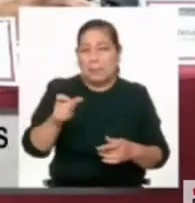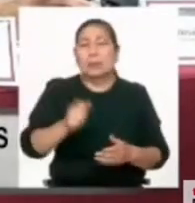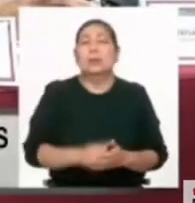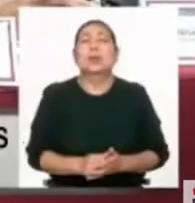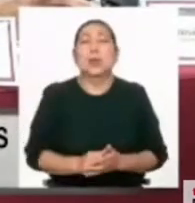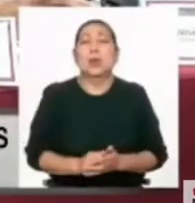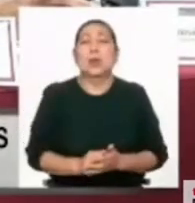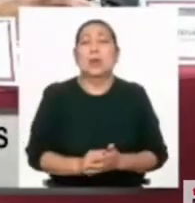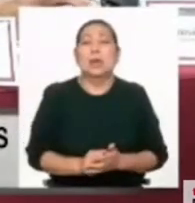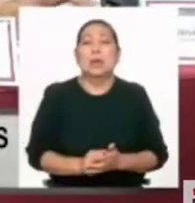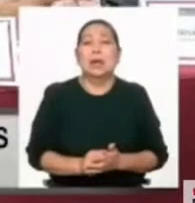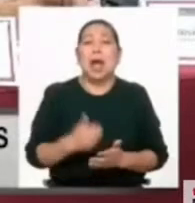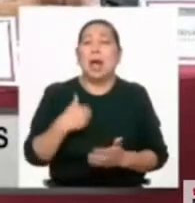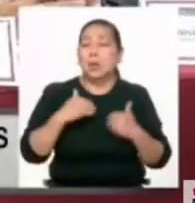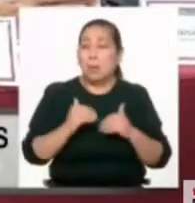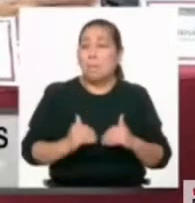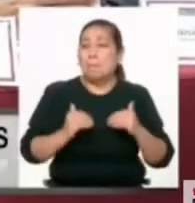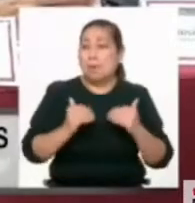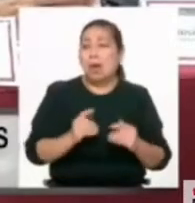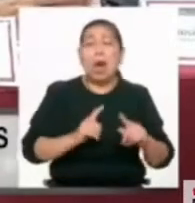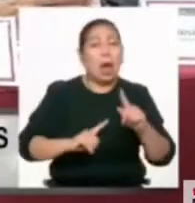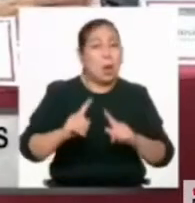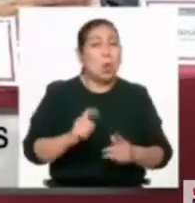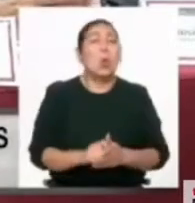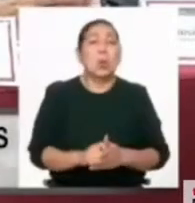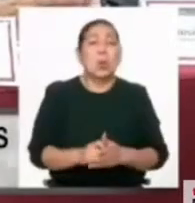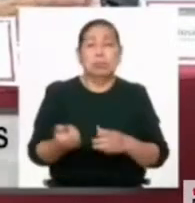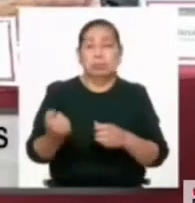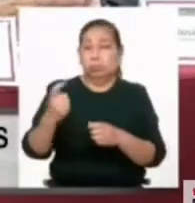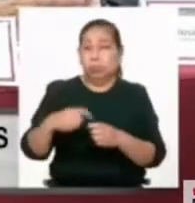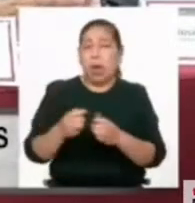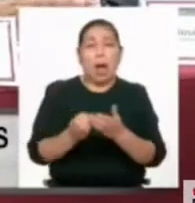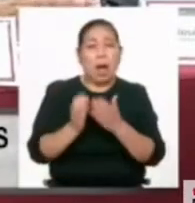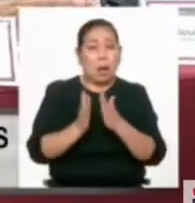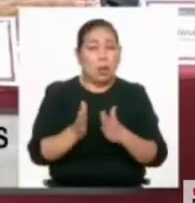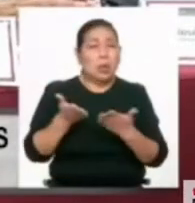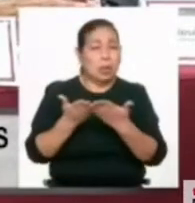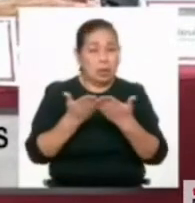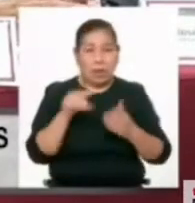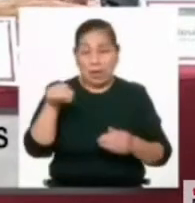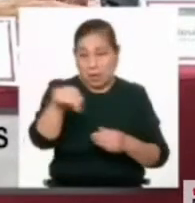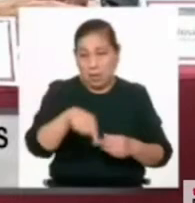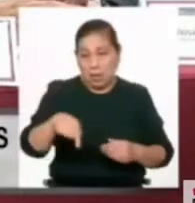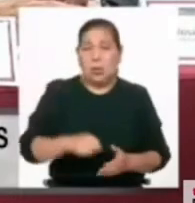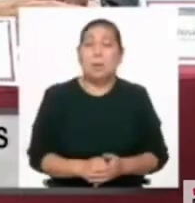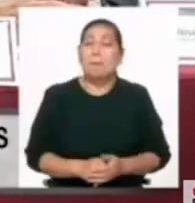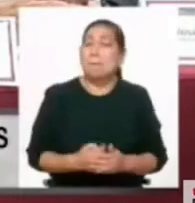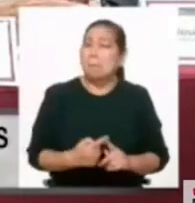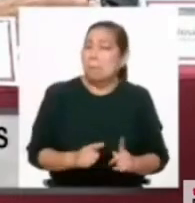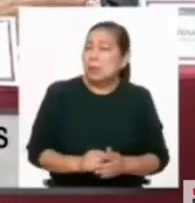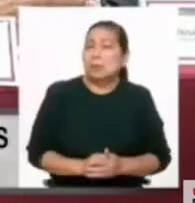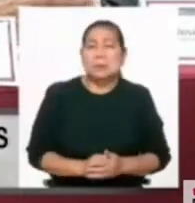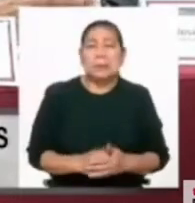persona de mayor edad y algunos también integrantes, alumnos de la institución educativa.